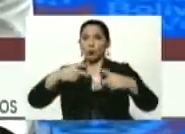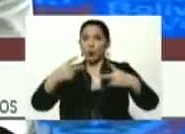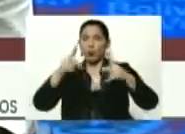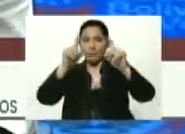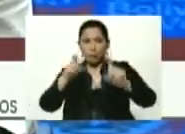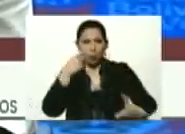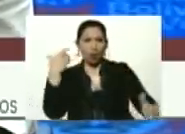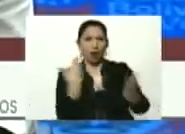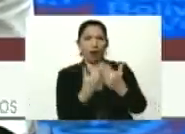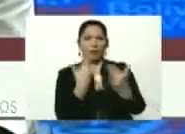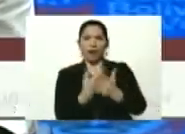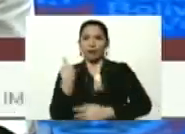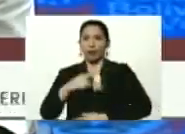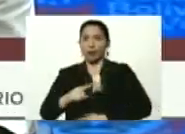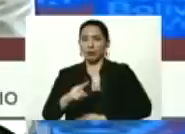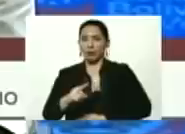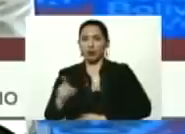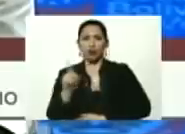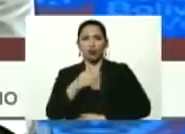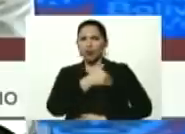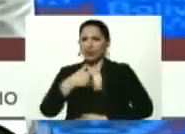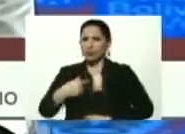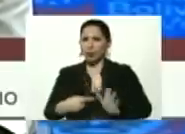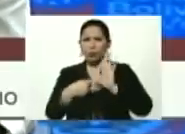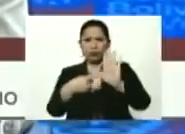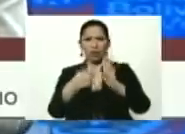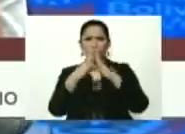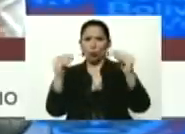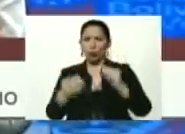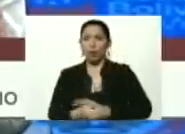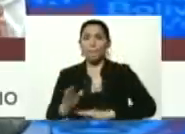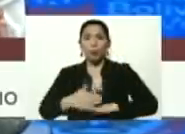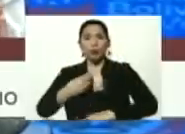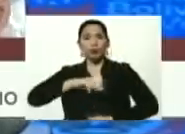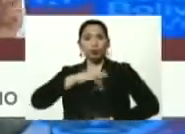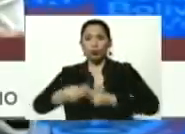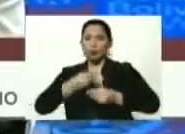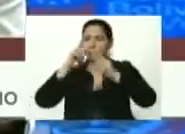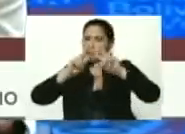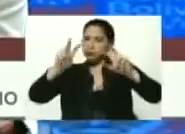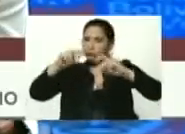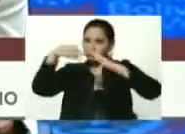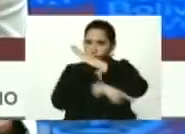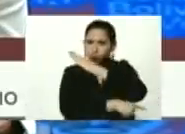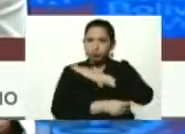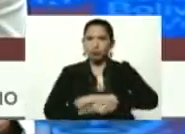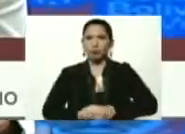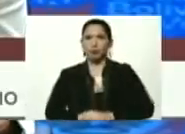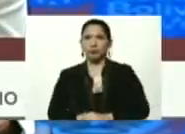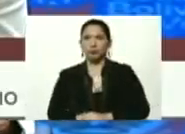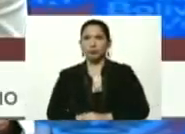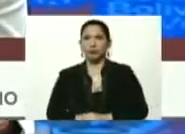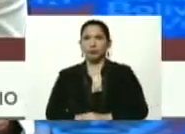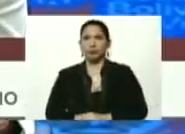evidencias que tenemos. No las quisimos mostrar todas porque estamos haciendo investigación más a profundidad.